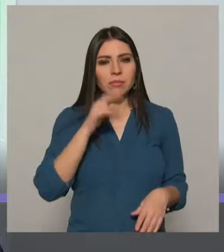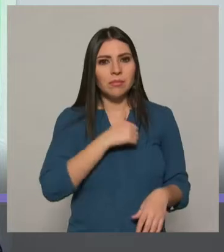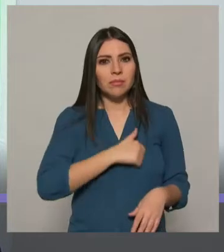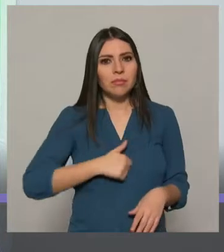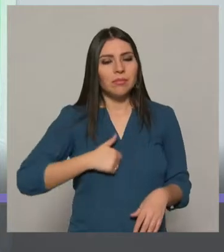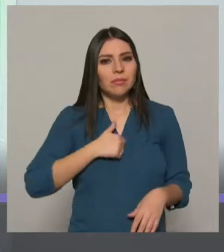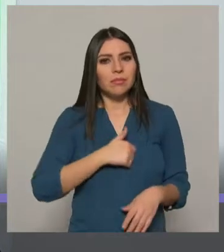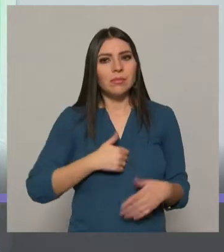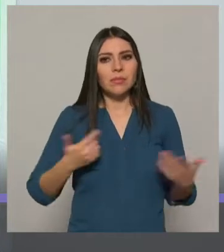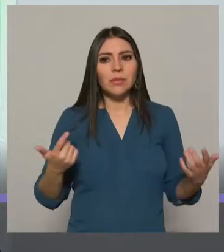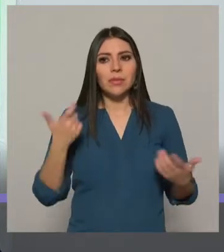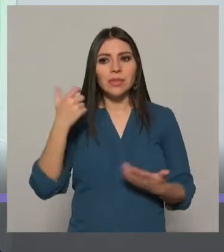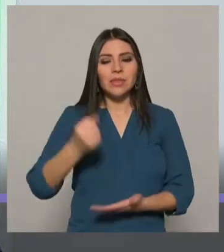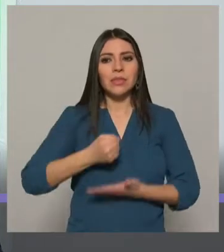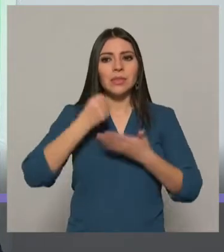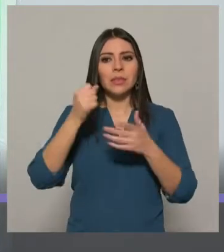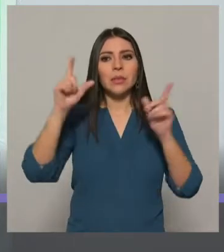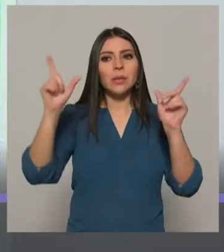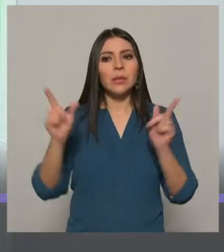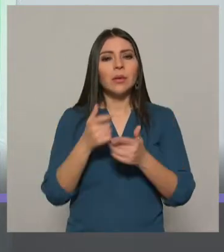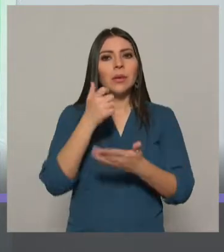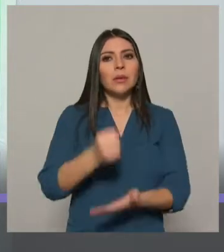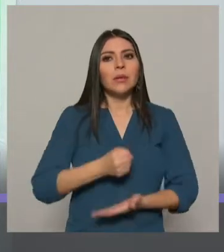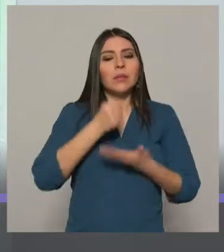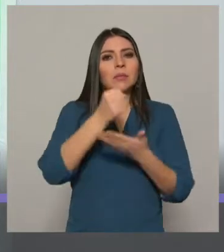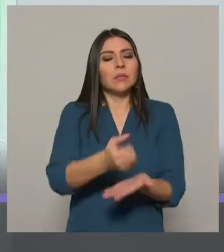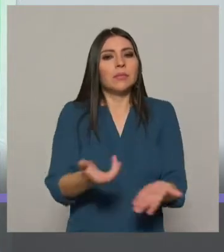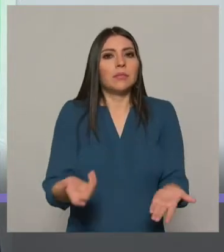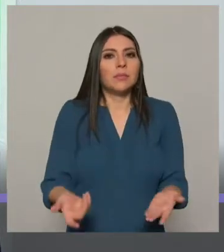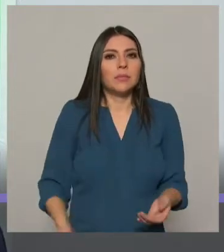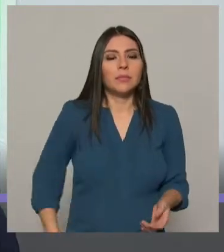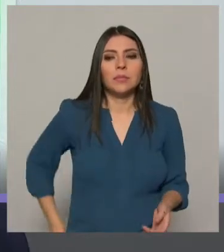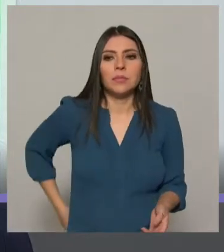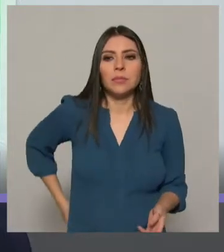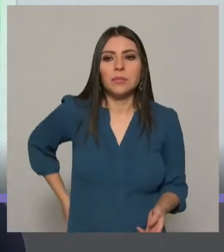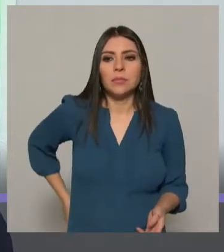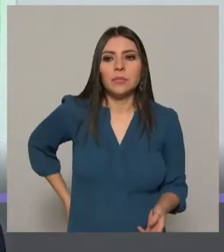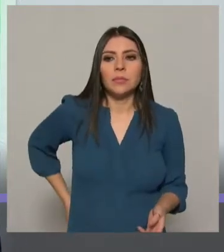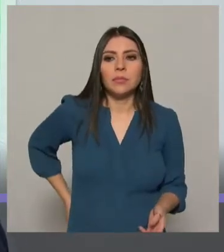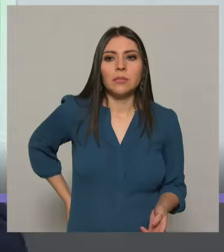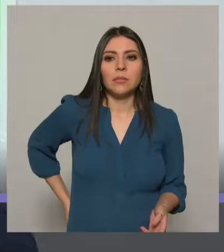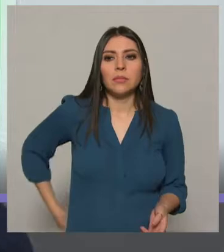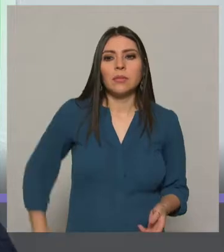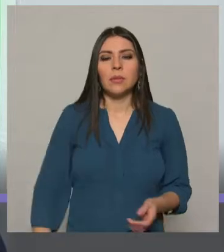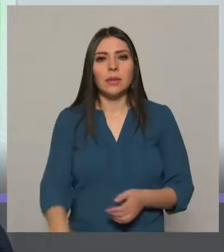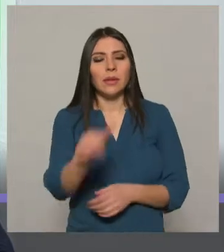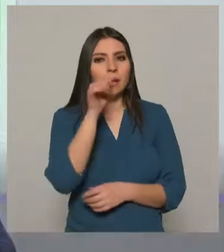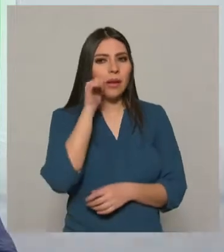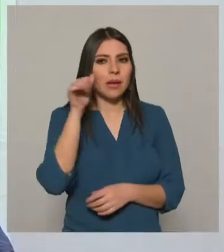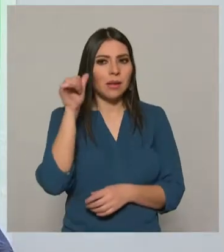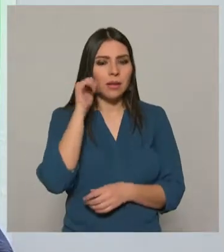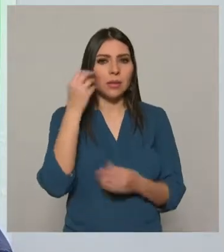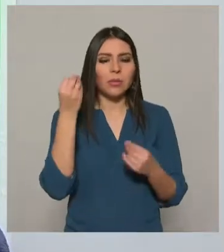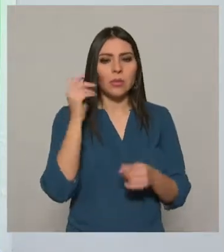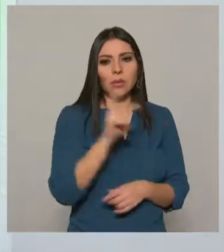recortan el presupuesto para pueblos y barrios. Entonces, ayer casi todos están